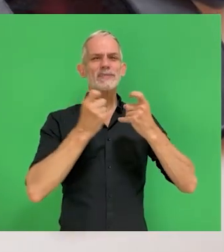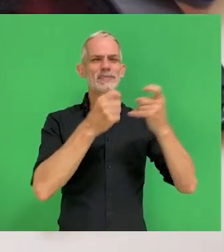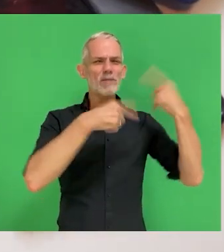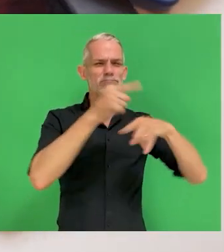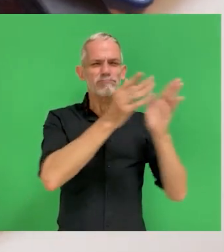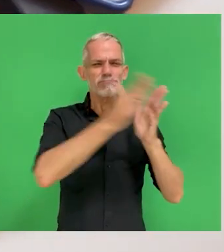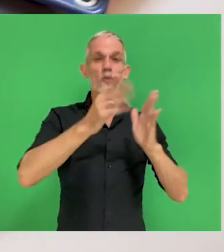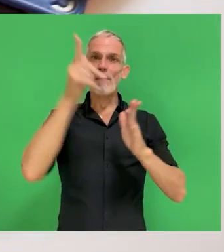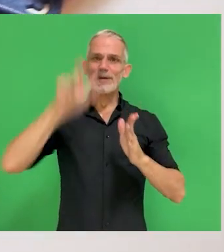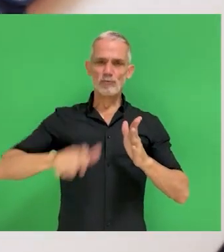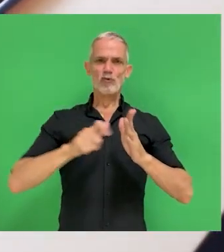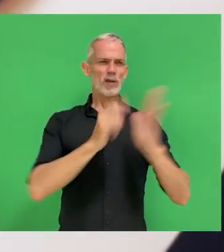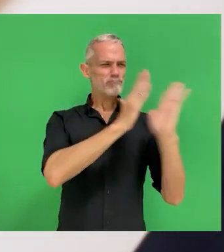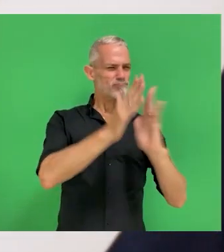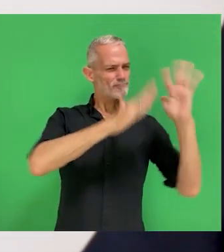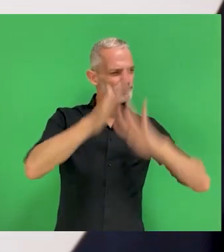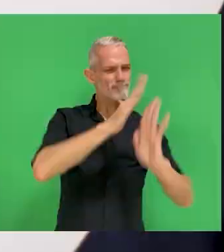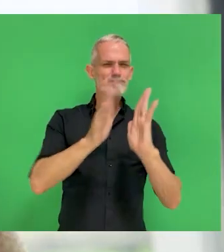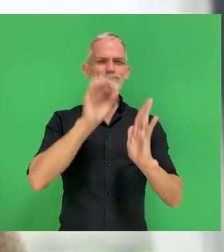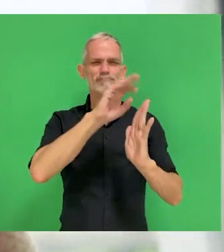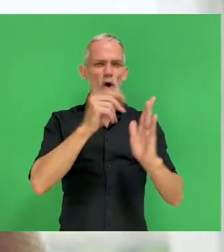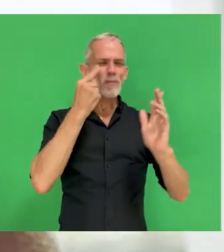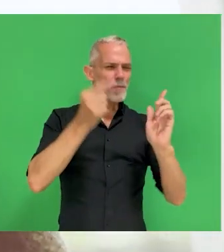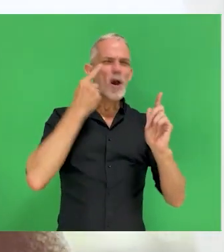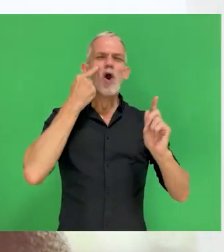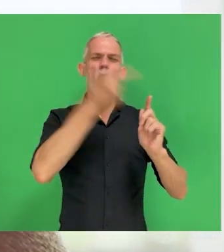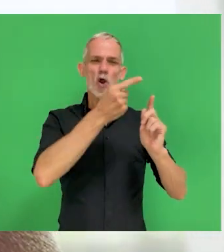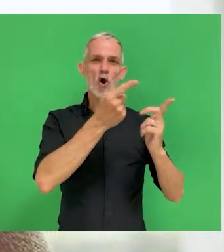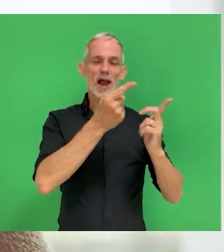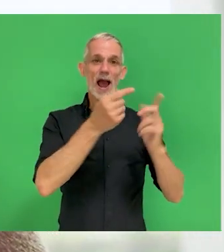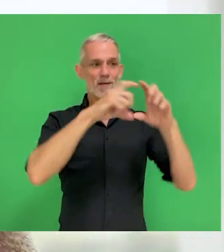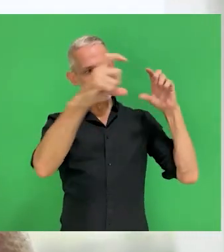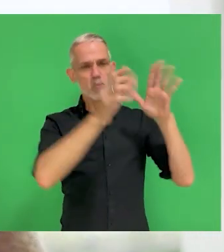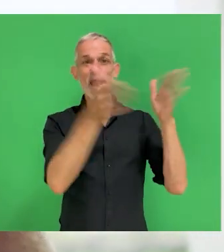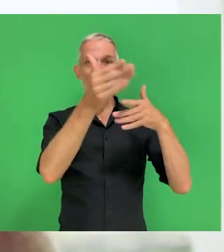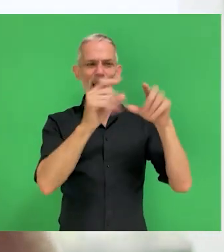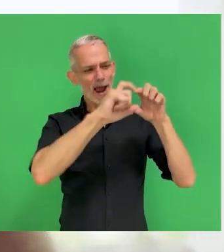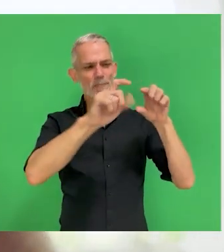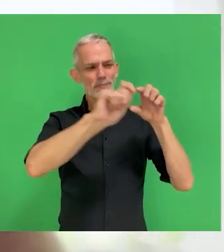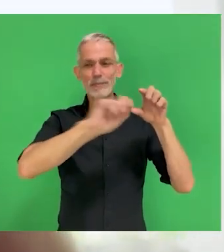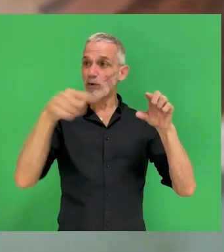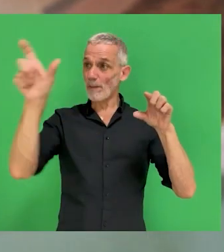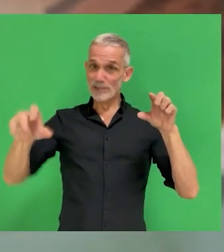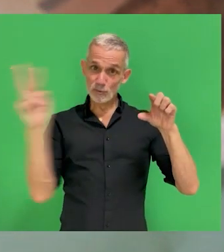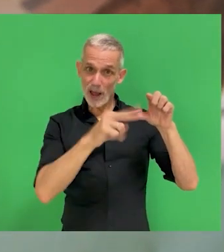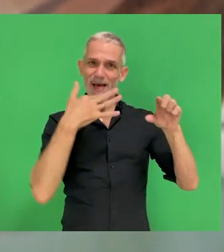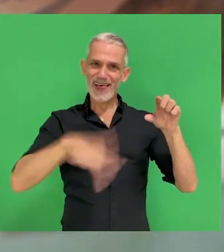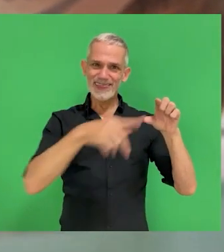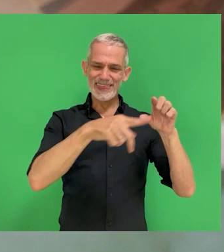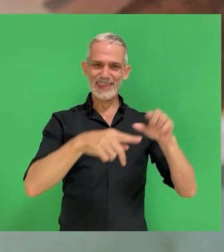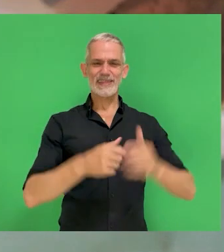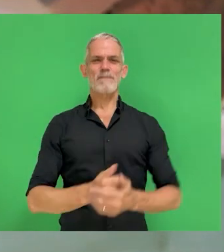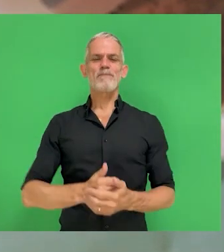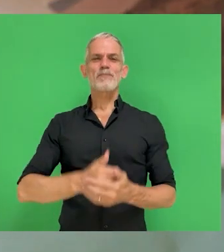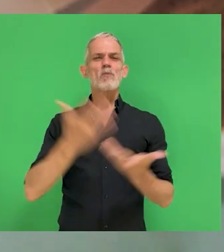de alguien que los organice, catalogue y conozca. Necesitan ser descriptos para los otros. Un